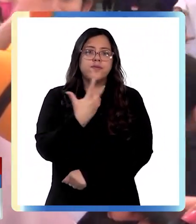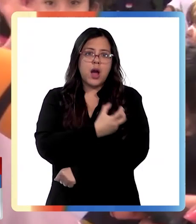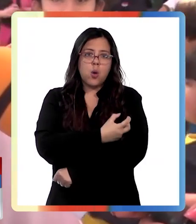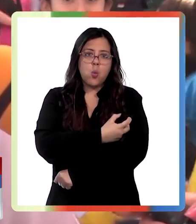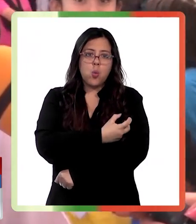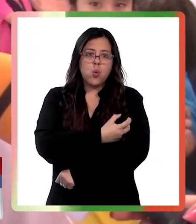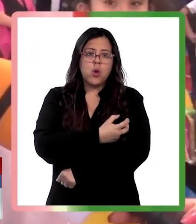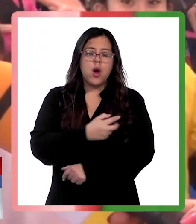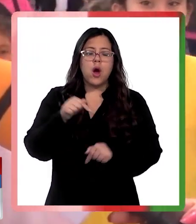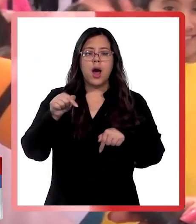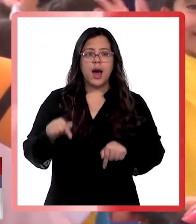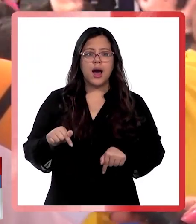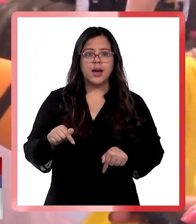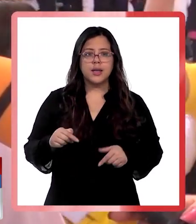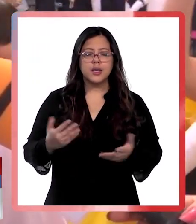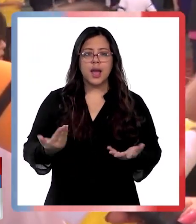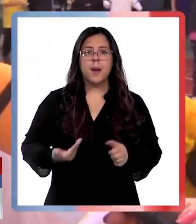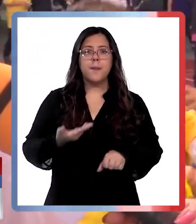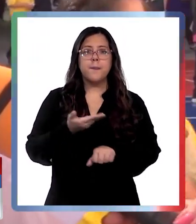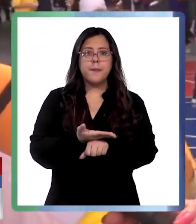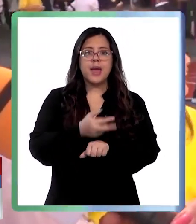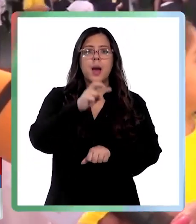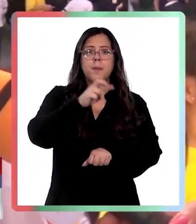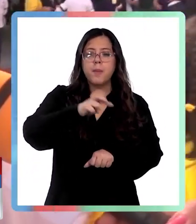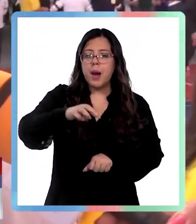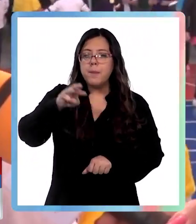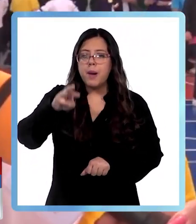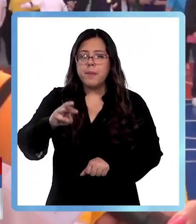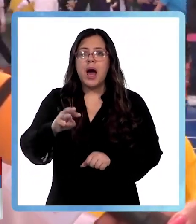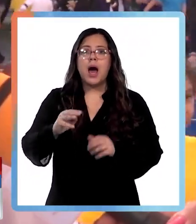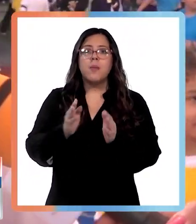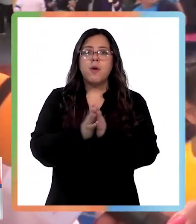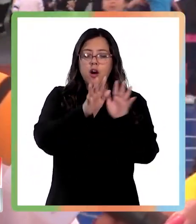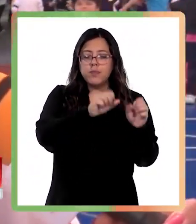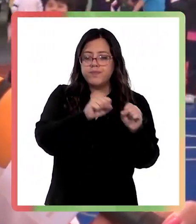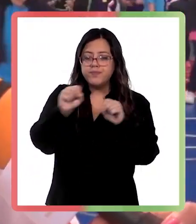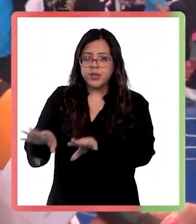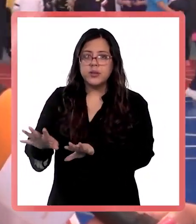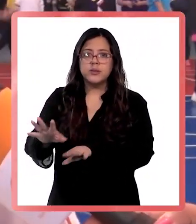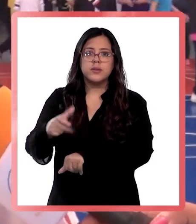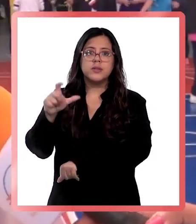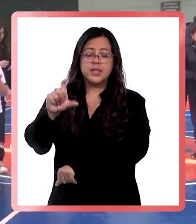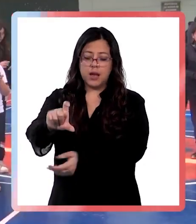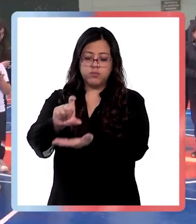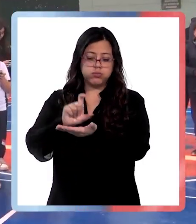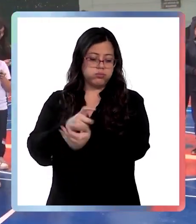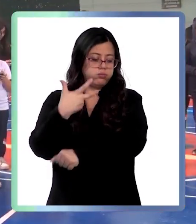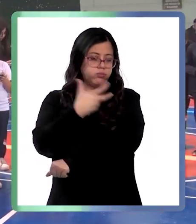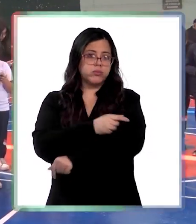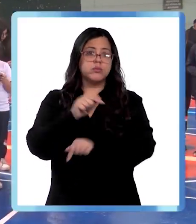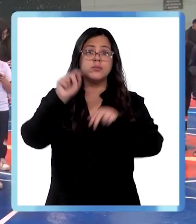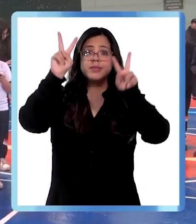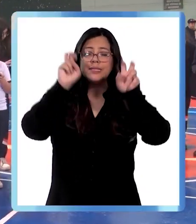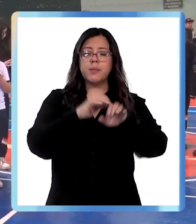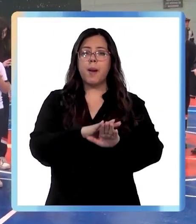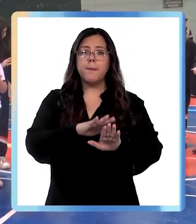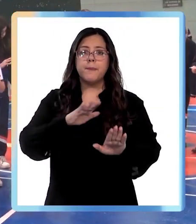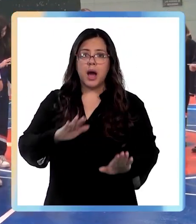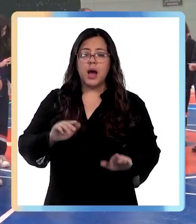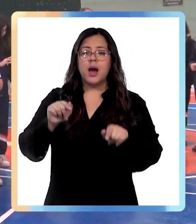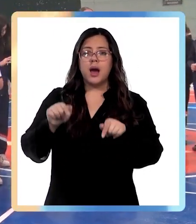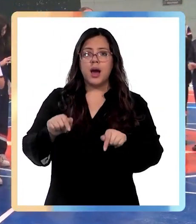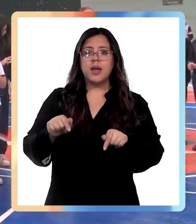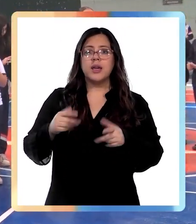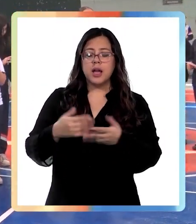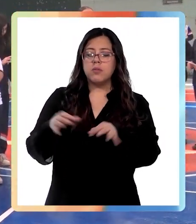que se vacunen. Ahí, más que nada, pedirle a los padres que lleven a los niños a vacunarse. Acciones